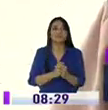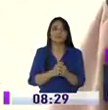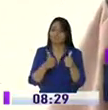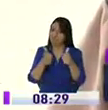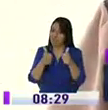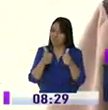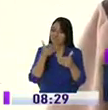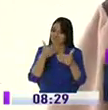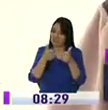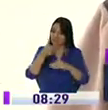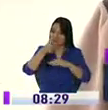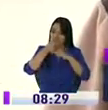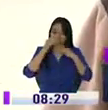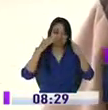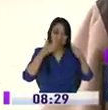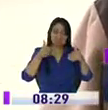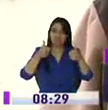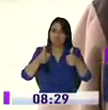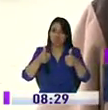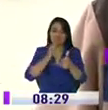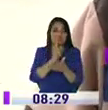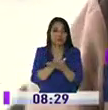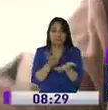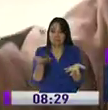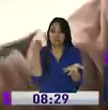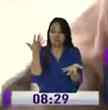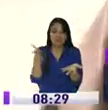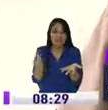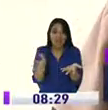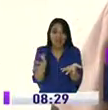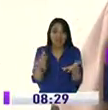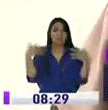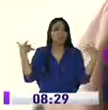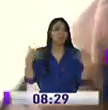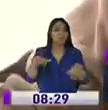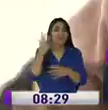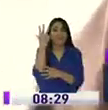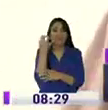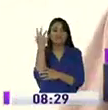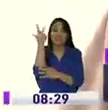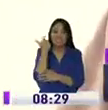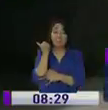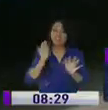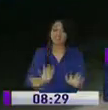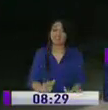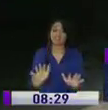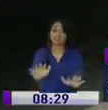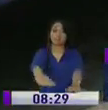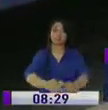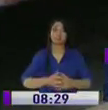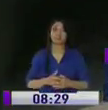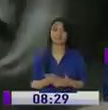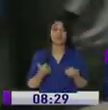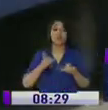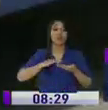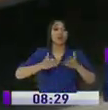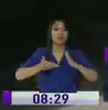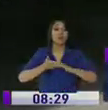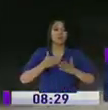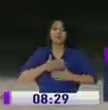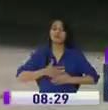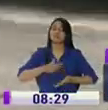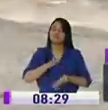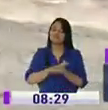que se preocupen, porque si no, ha pasado casi como unos 15 días así. Ahora la comunidad se encuentra bastante